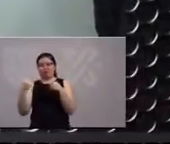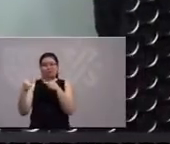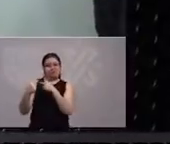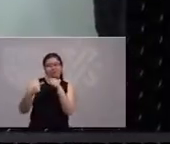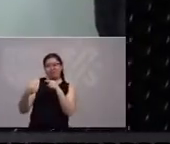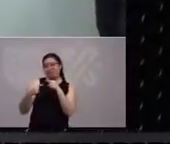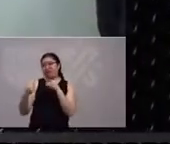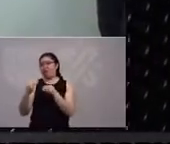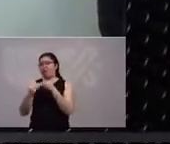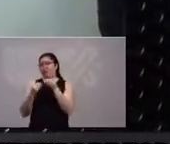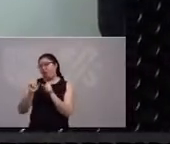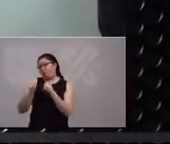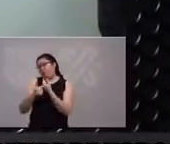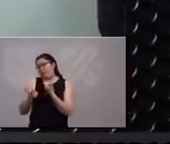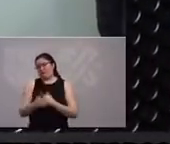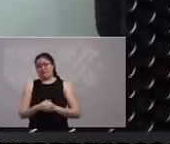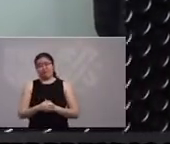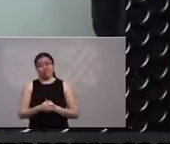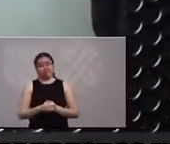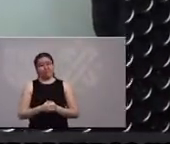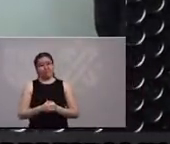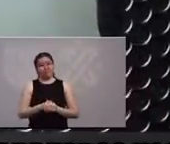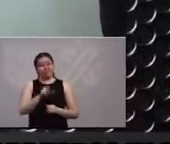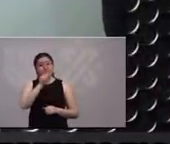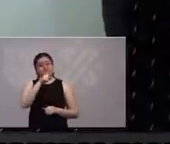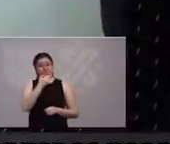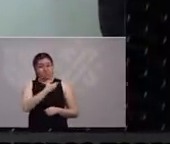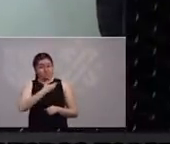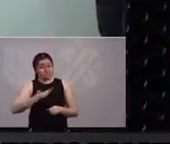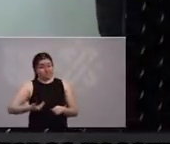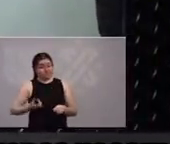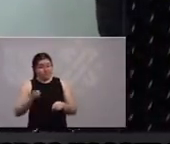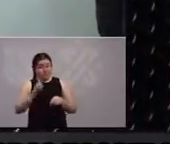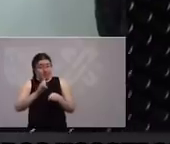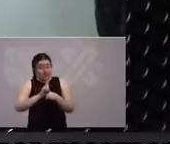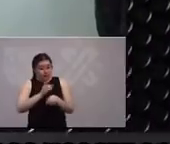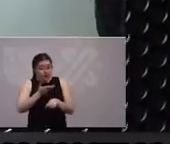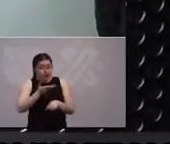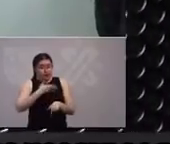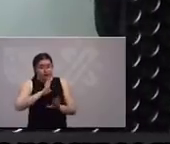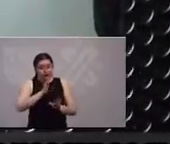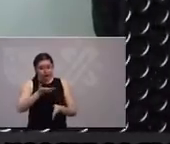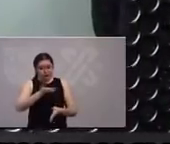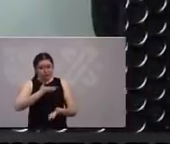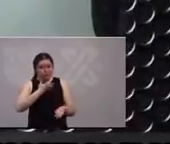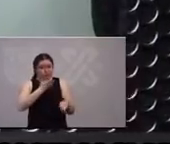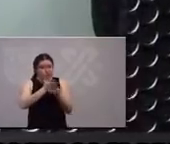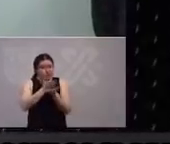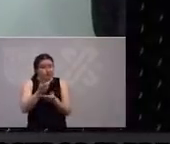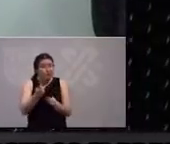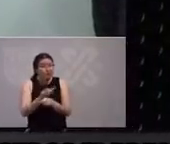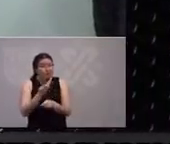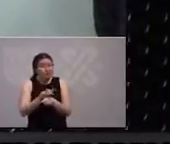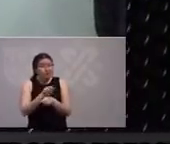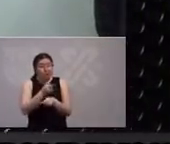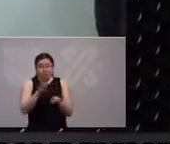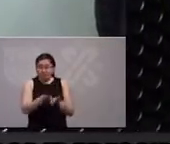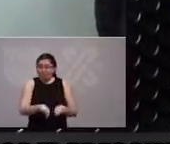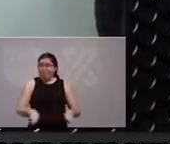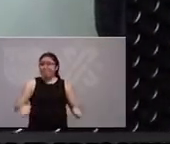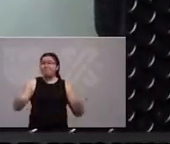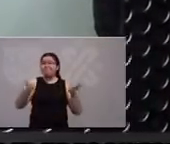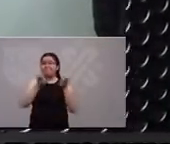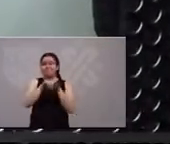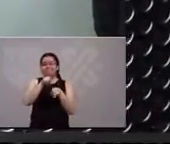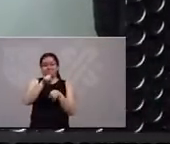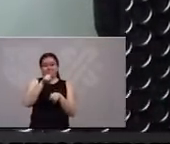igual que el presidente, pues ya que van a venir al Zócalo, yo creo que sí es importante que los promotores de